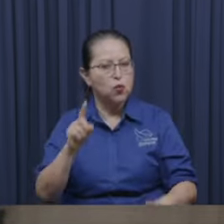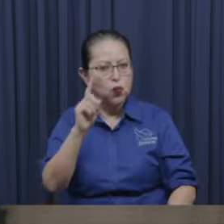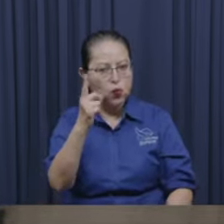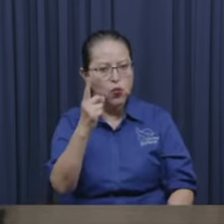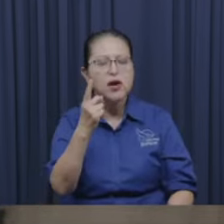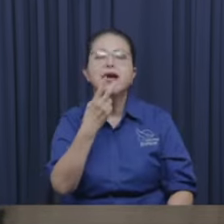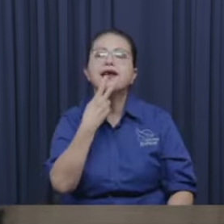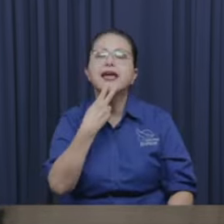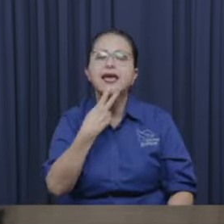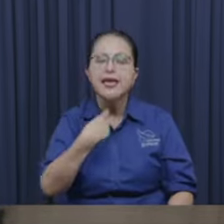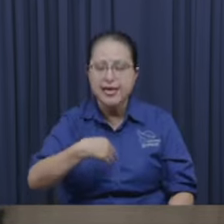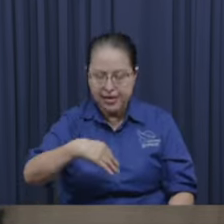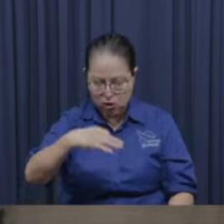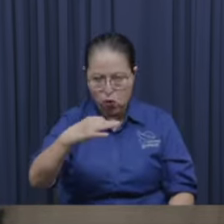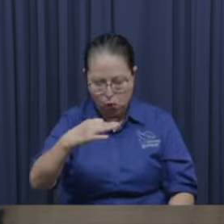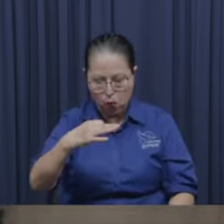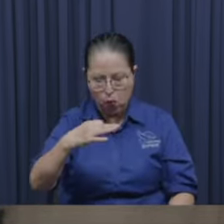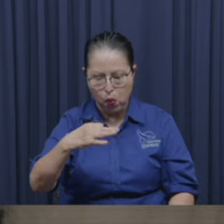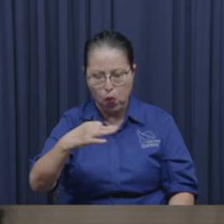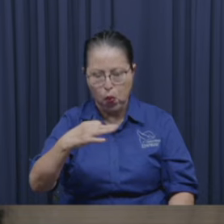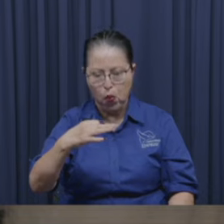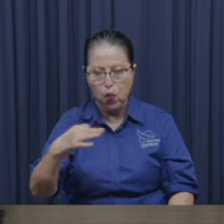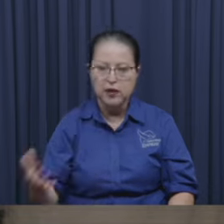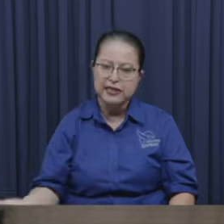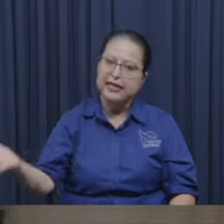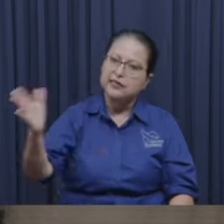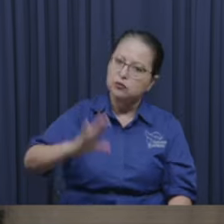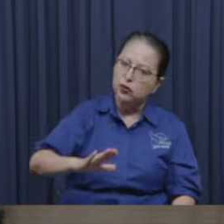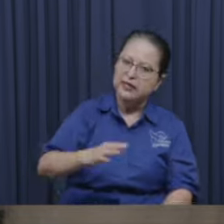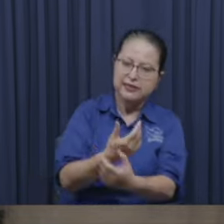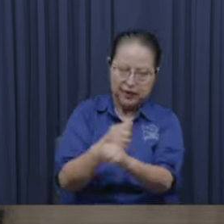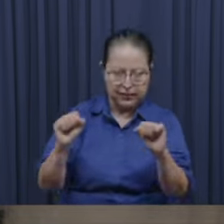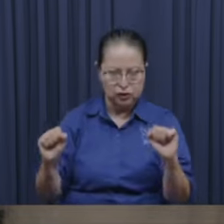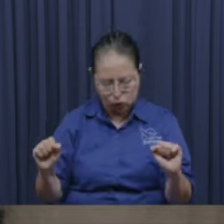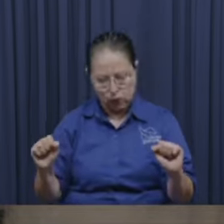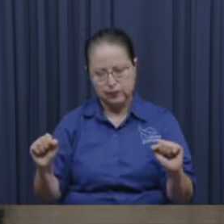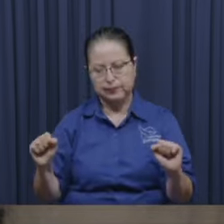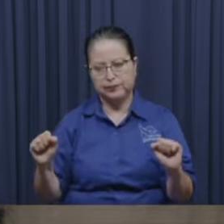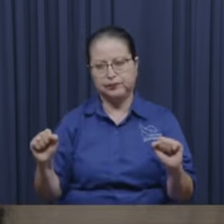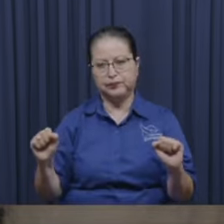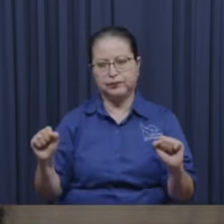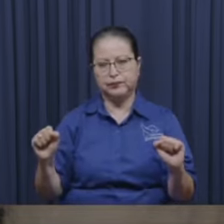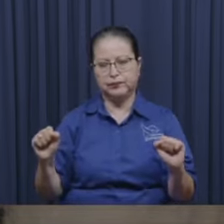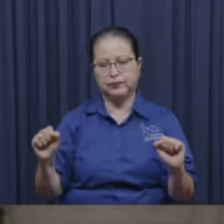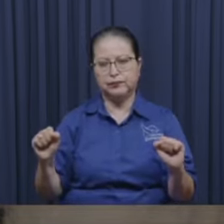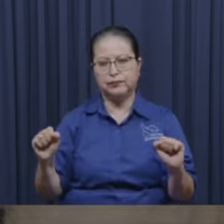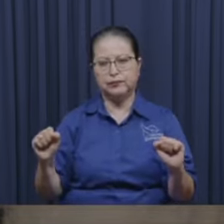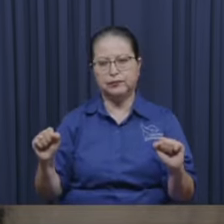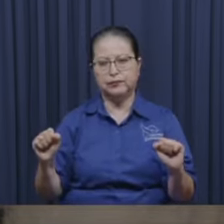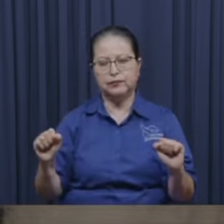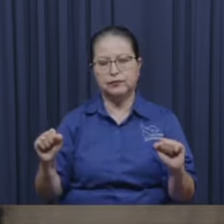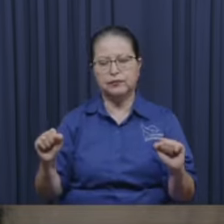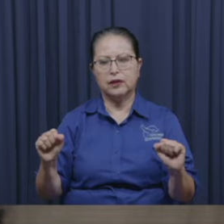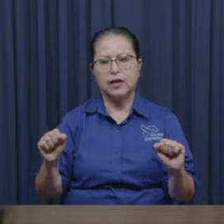aunque se aunque se salvó en el juicio ya vio lo que le pasó pero